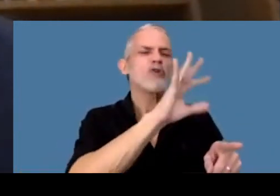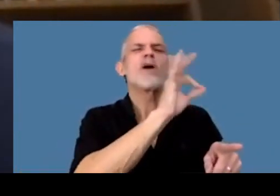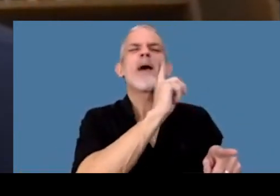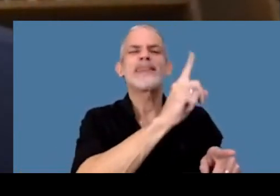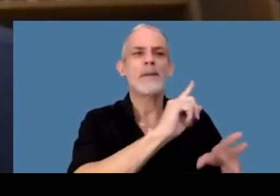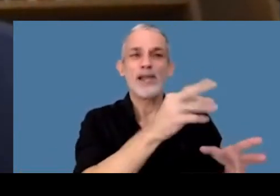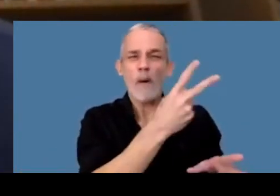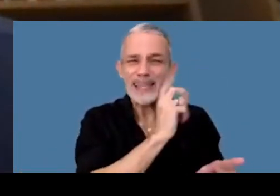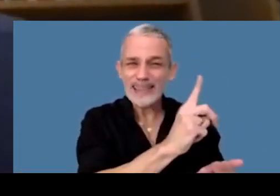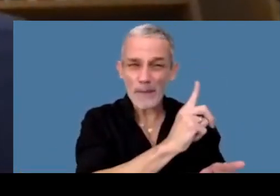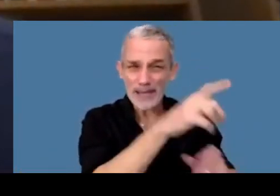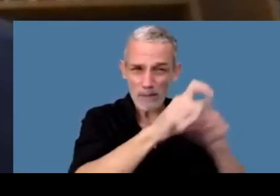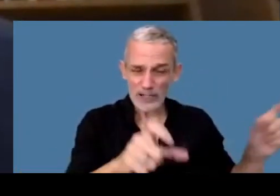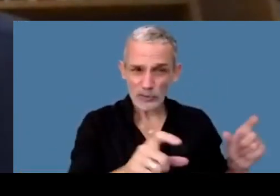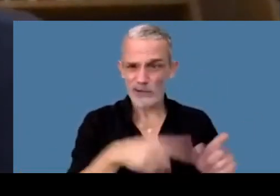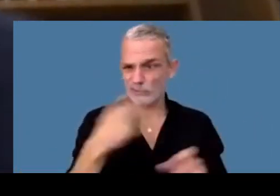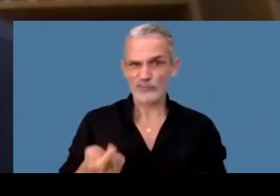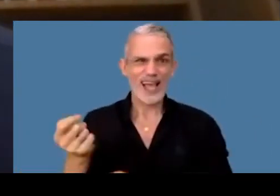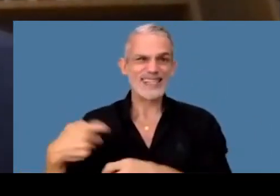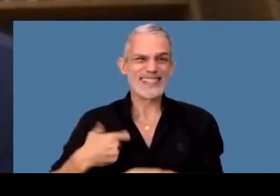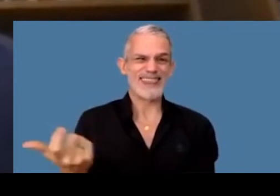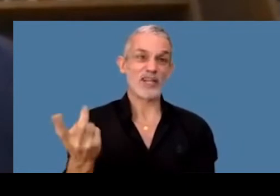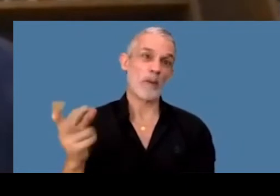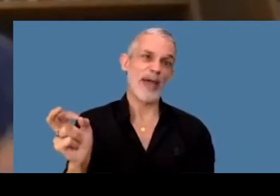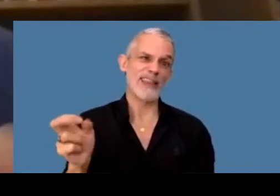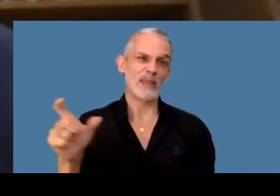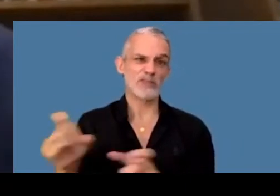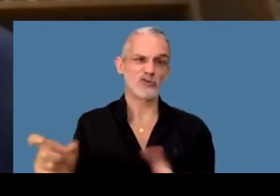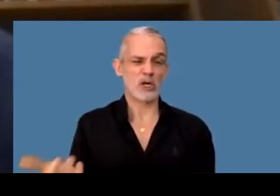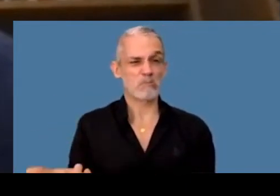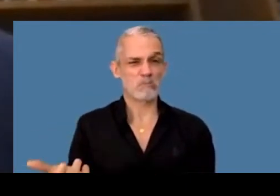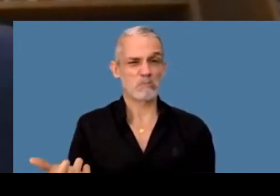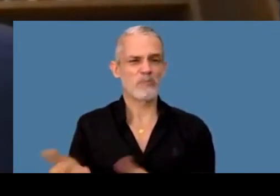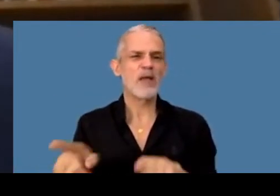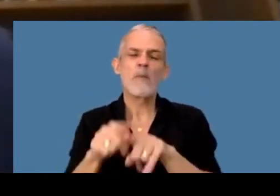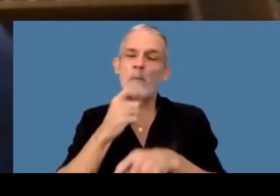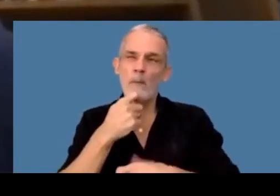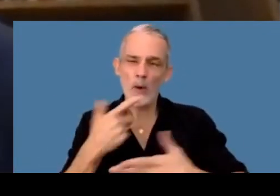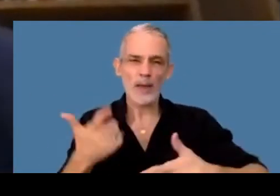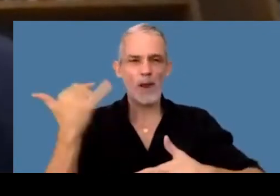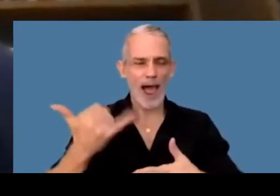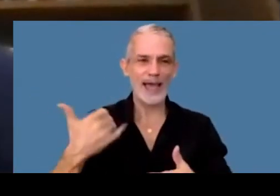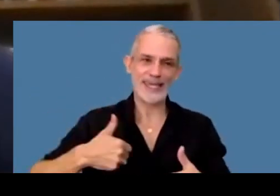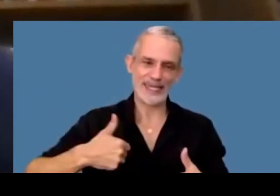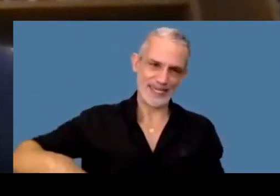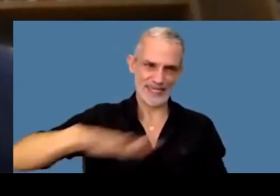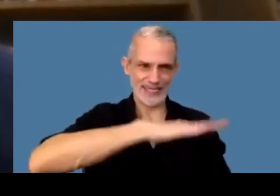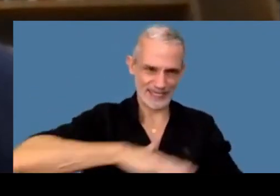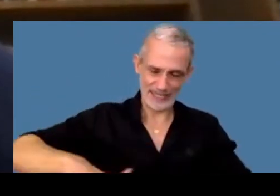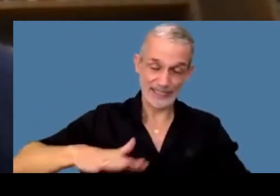20.000 trabajadores que tener un sindicato de 20, como ocurre en muchos lugares de nuestra región.